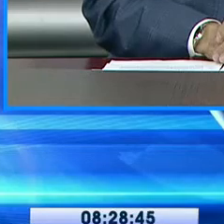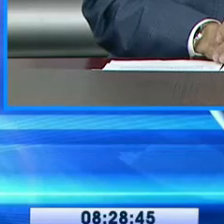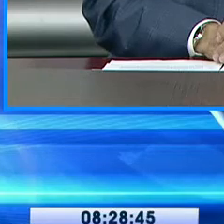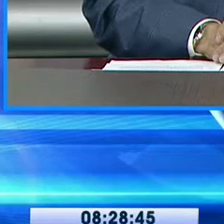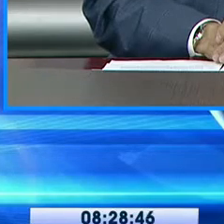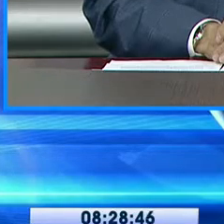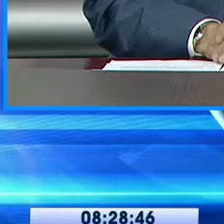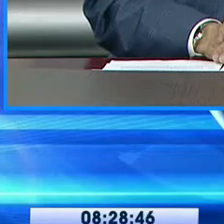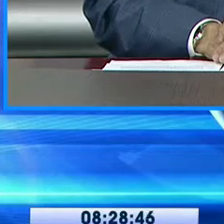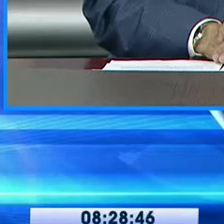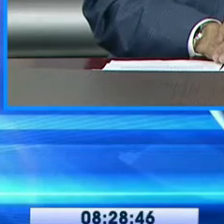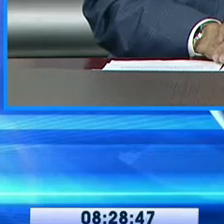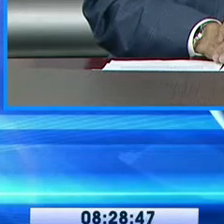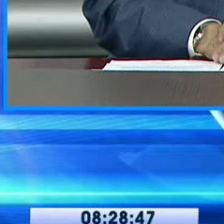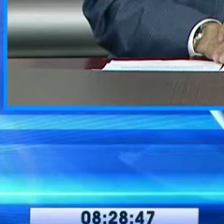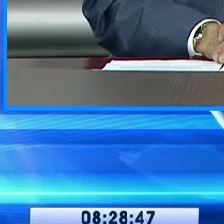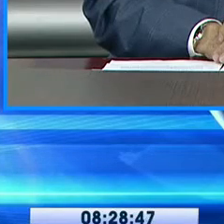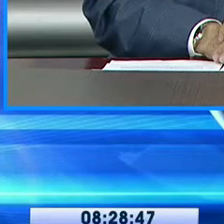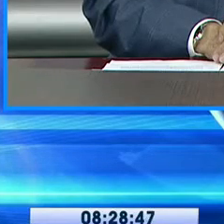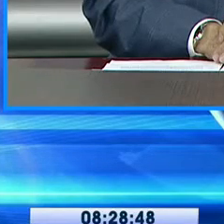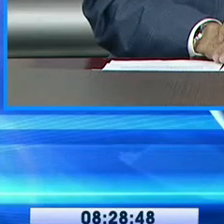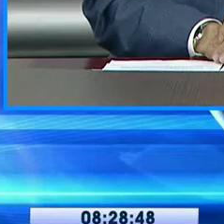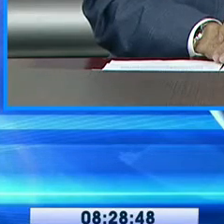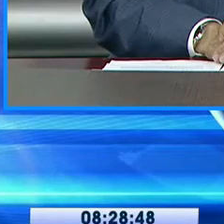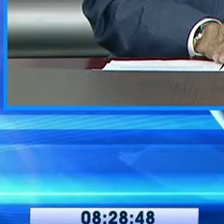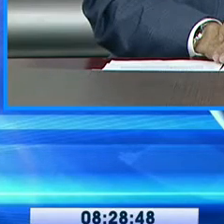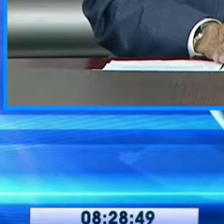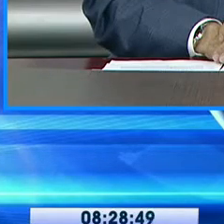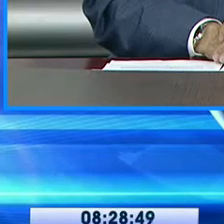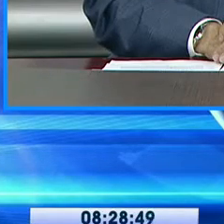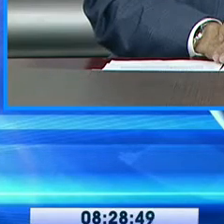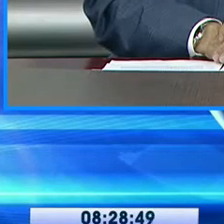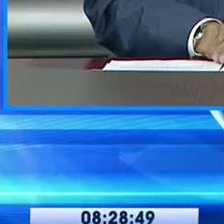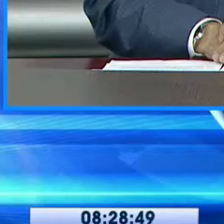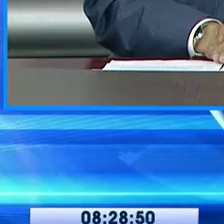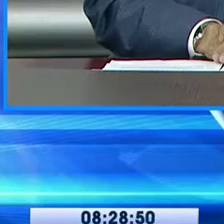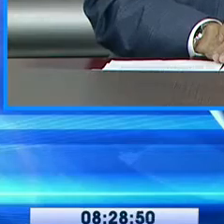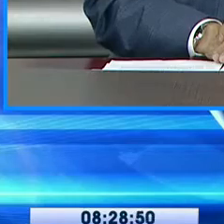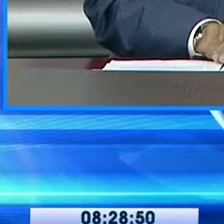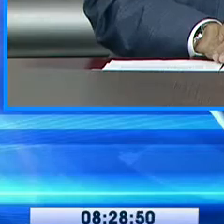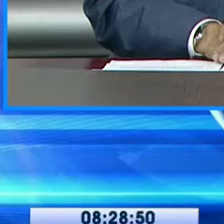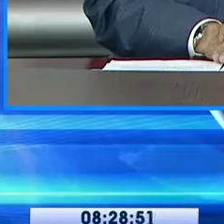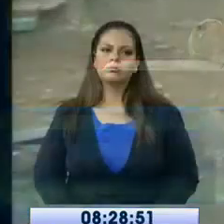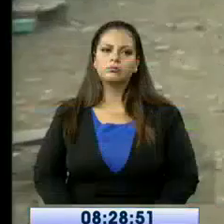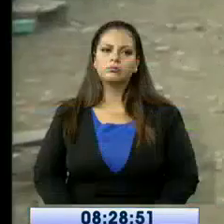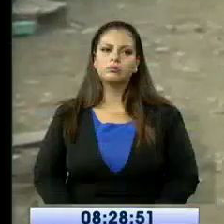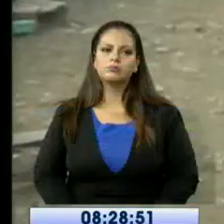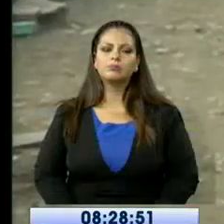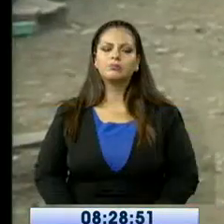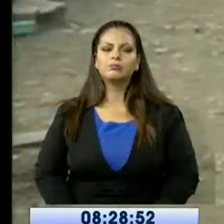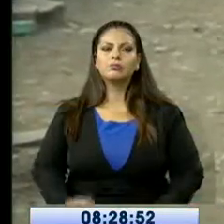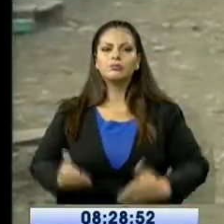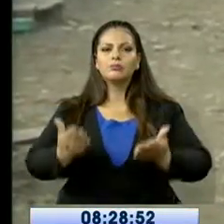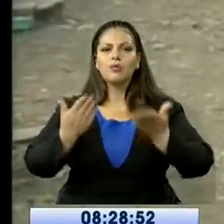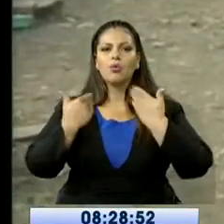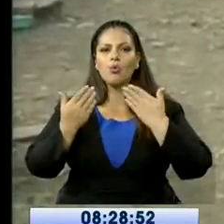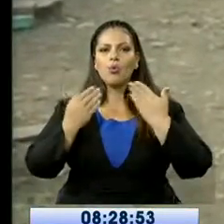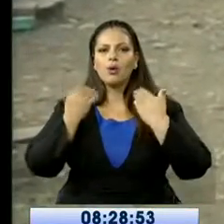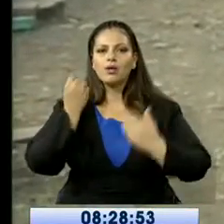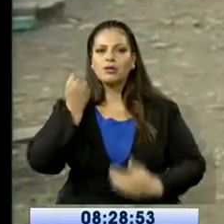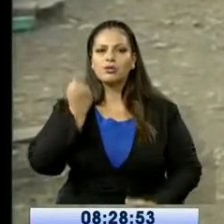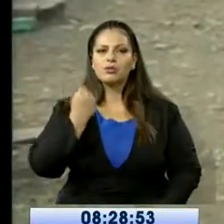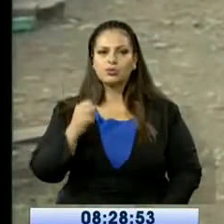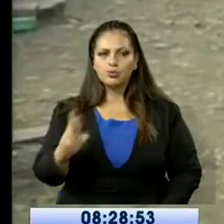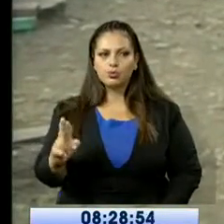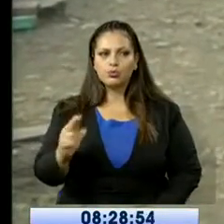muy buenos días su gorro y salí en amigos televidentes feliz inicio de semana yo me encuentro acá al sur de guayaquil pero estamos en el guasmo norte